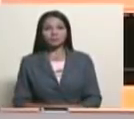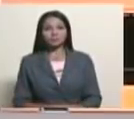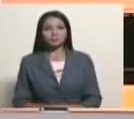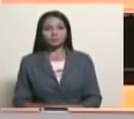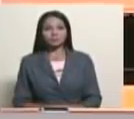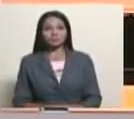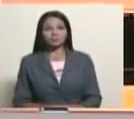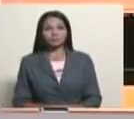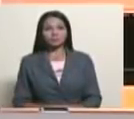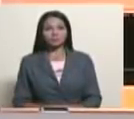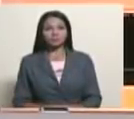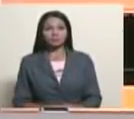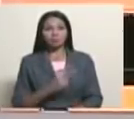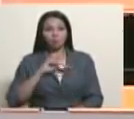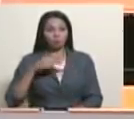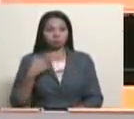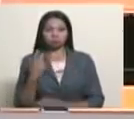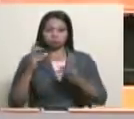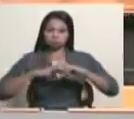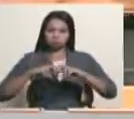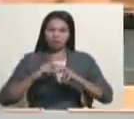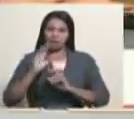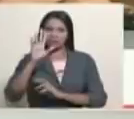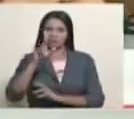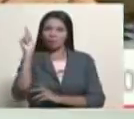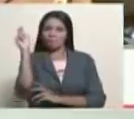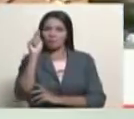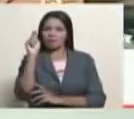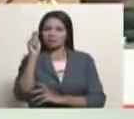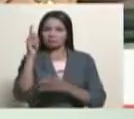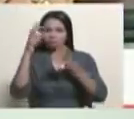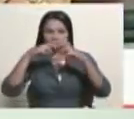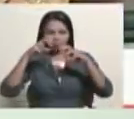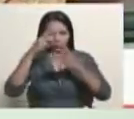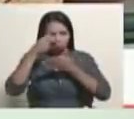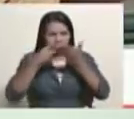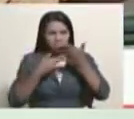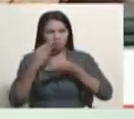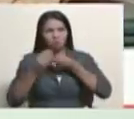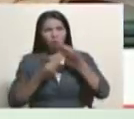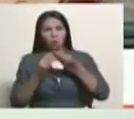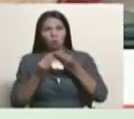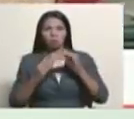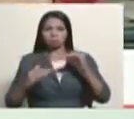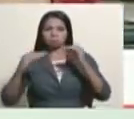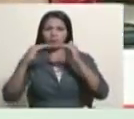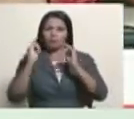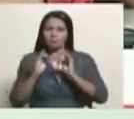Y si pudiéramos revisar lo que ha sido estos 5 meses, equivalen a